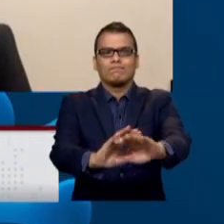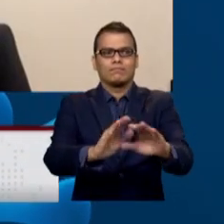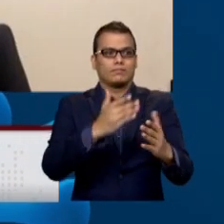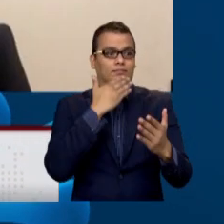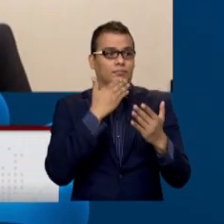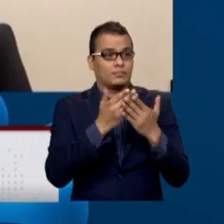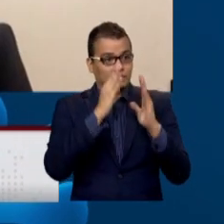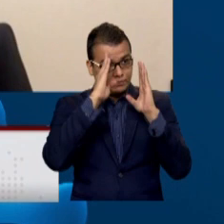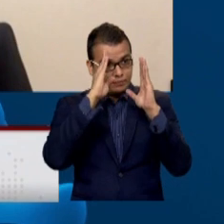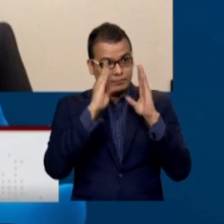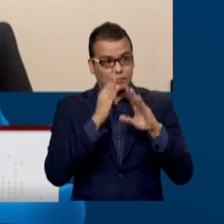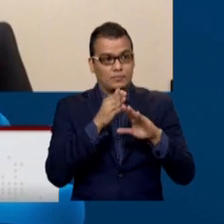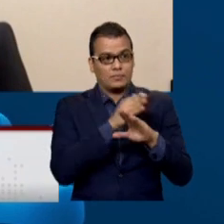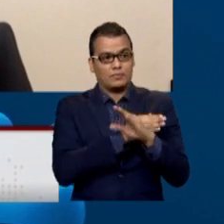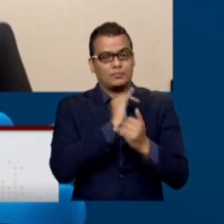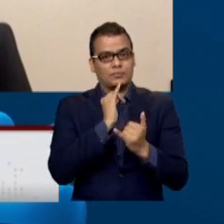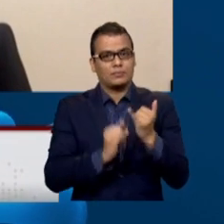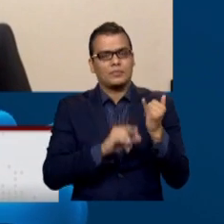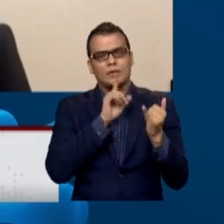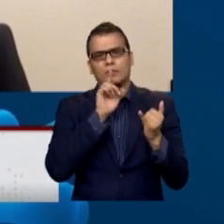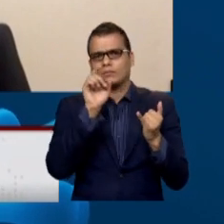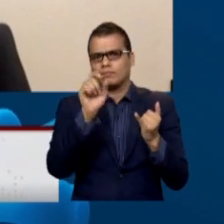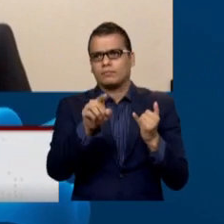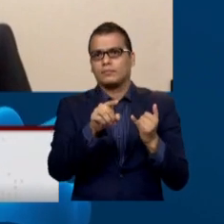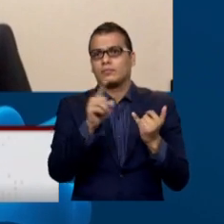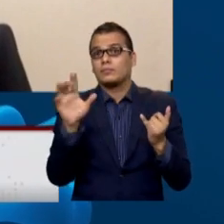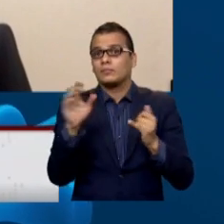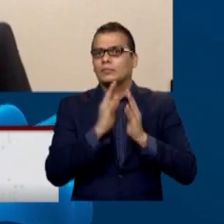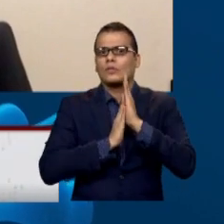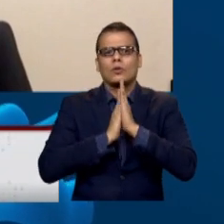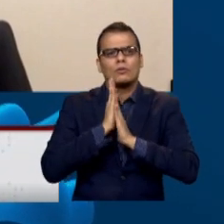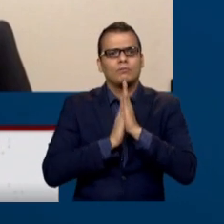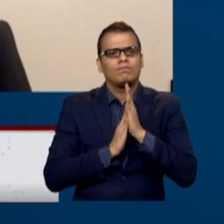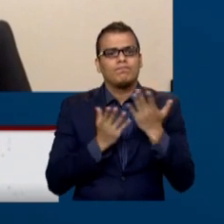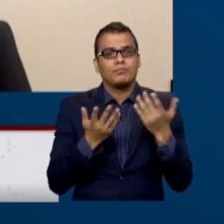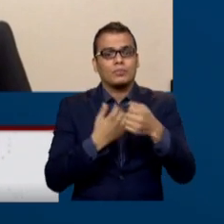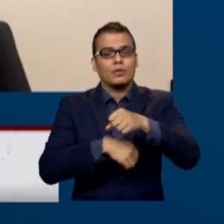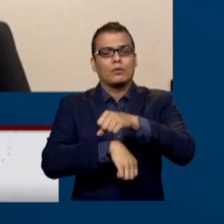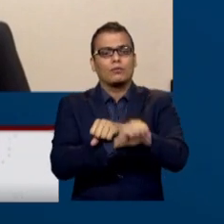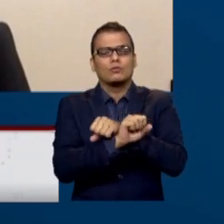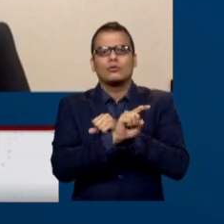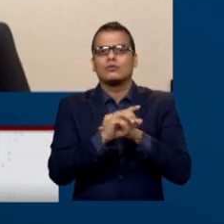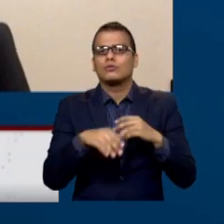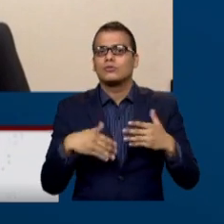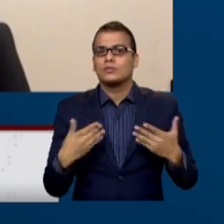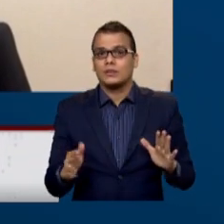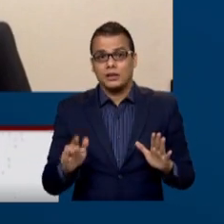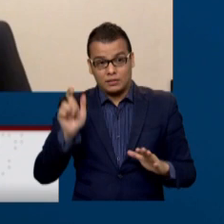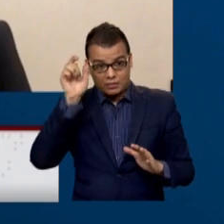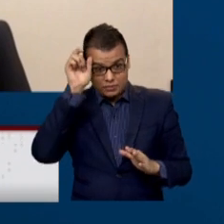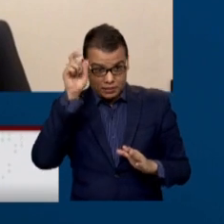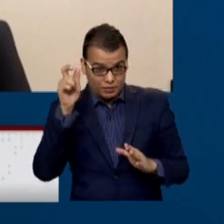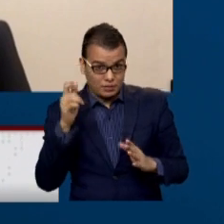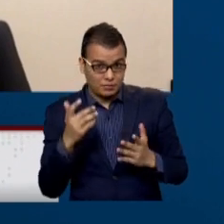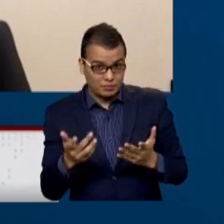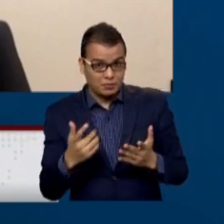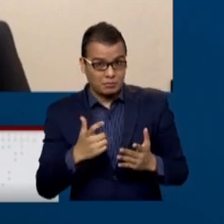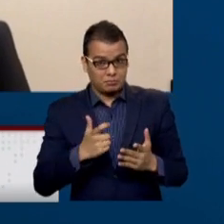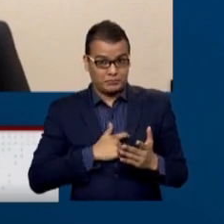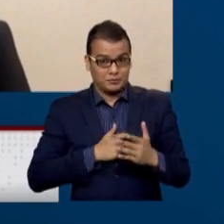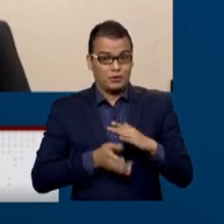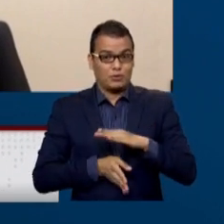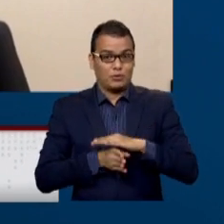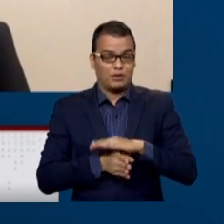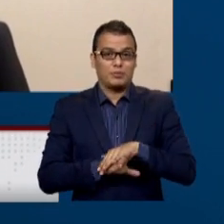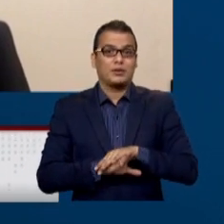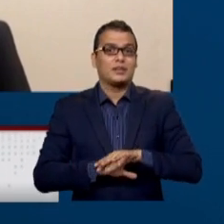no podemos despedirlo sin preguntarle, porque aquí hay mucha expectativa. Fútbol en Colombia, o sea que la América, al paso que va a seguir siendo campeón, porque usted ha